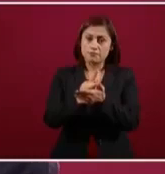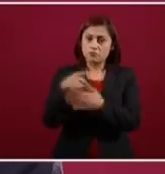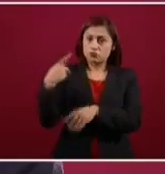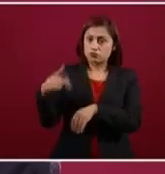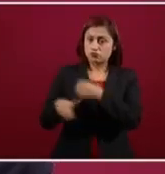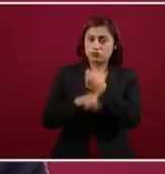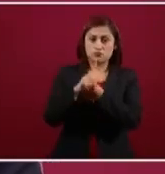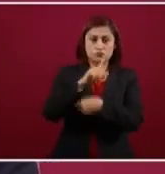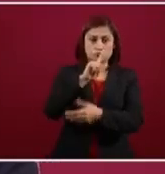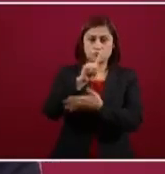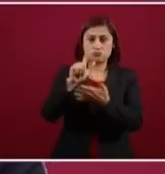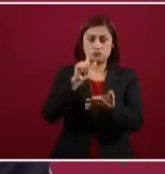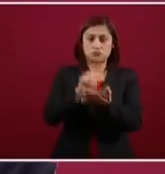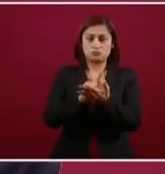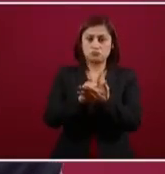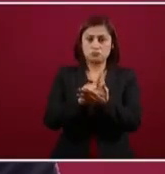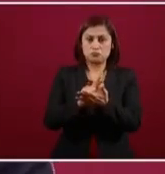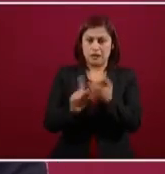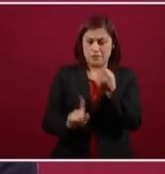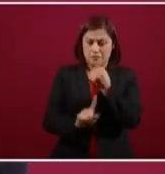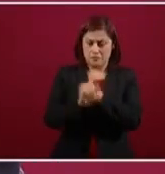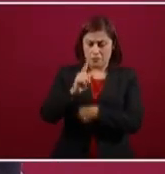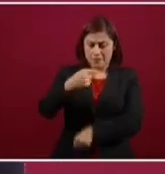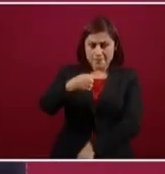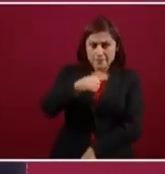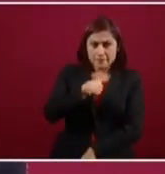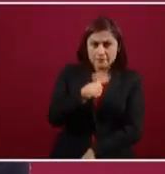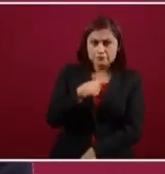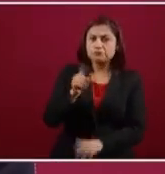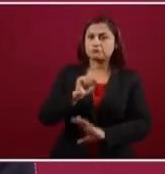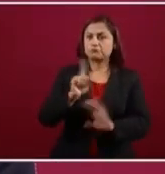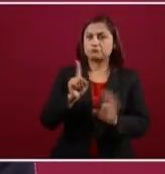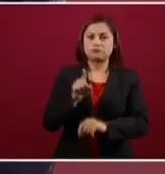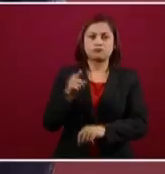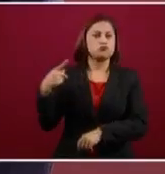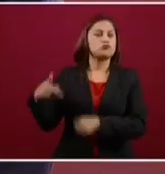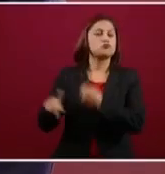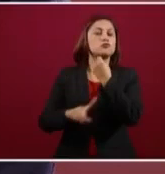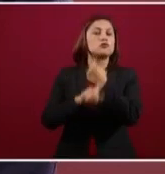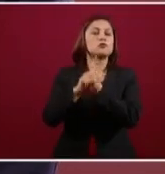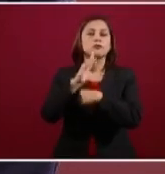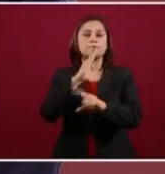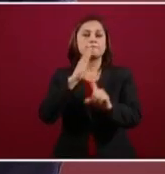Es más, no es conmigo, es con la ley y con la fiscalía.